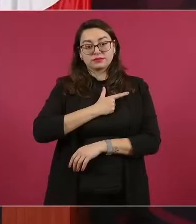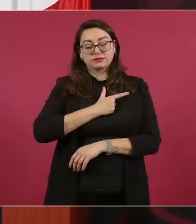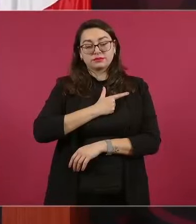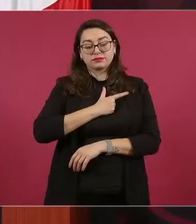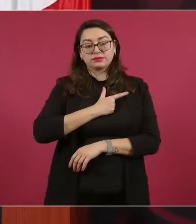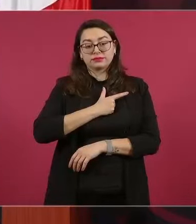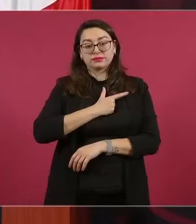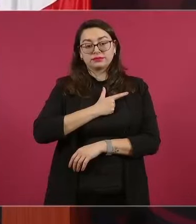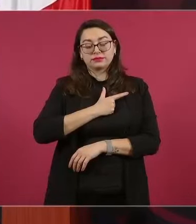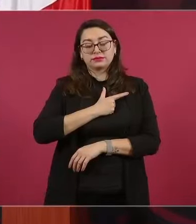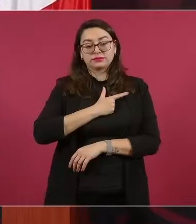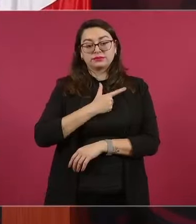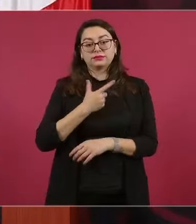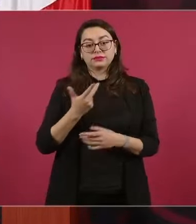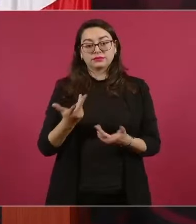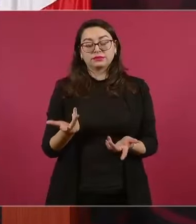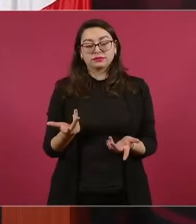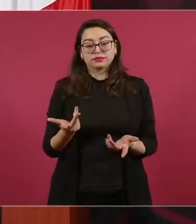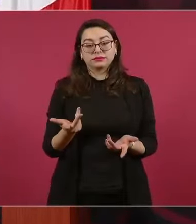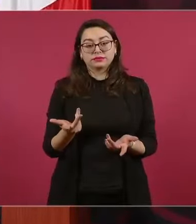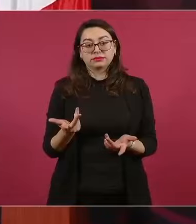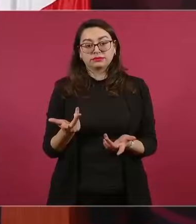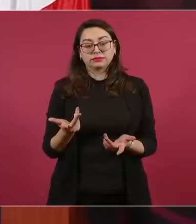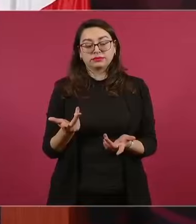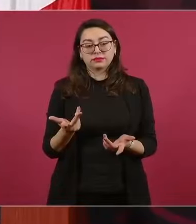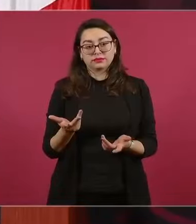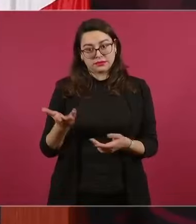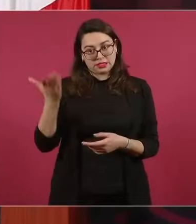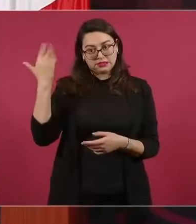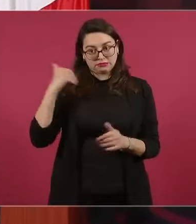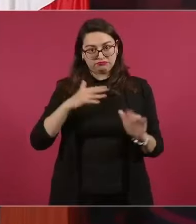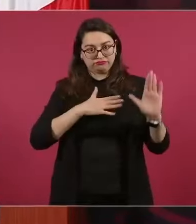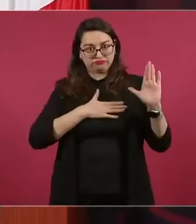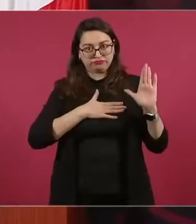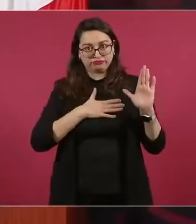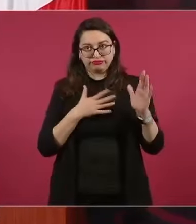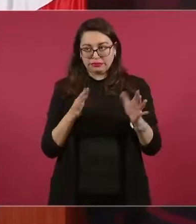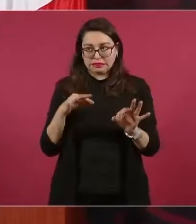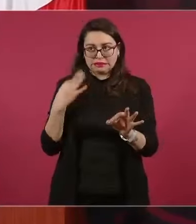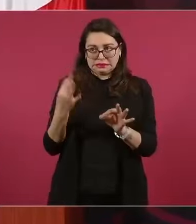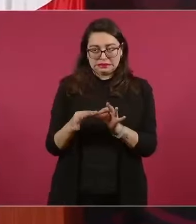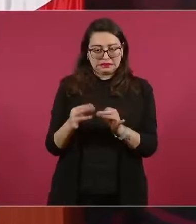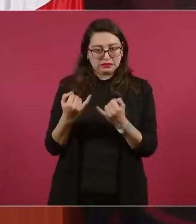ir a inaugurar esa obra, la ofrecí, estamos cumpliendo.